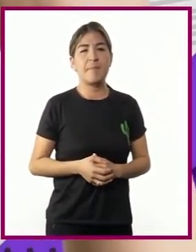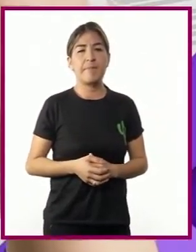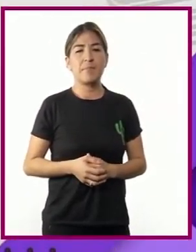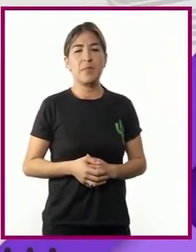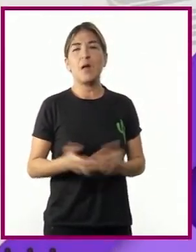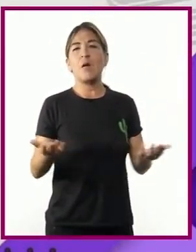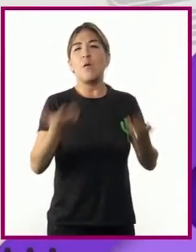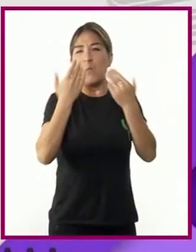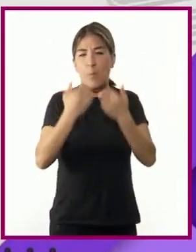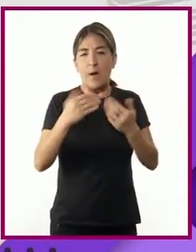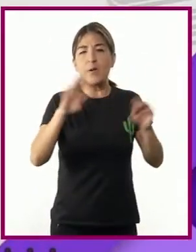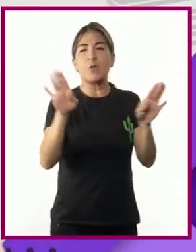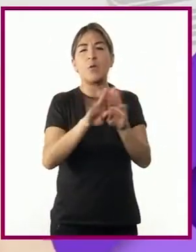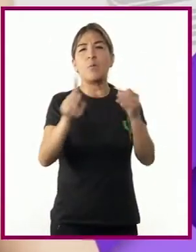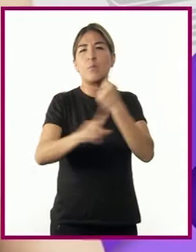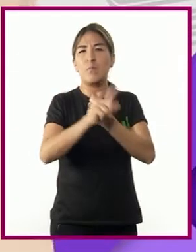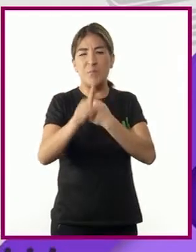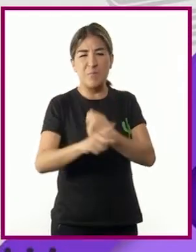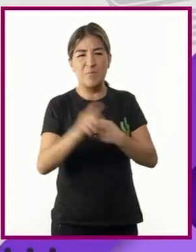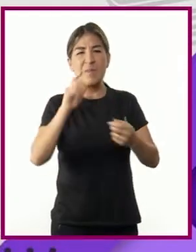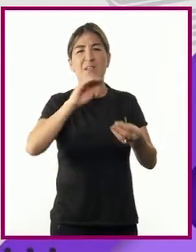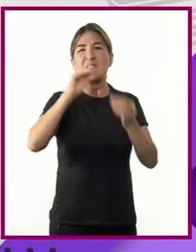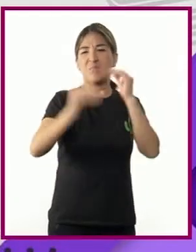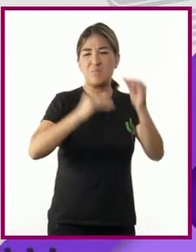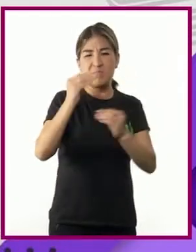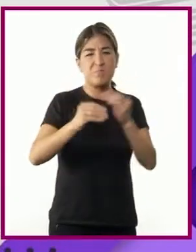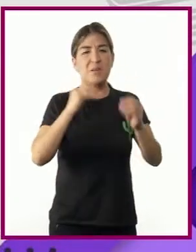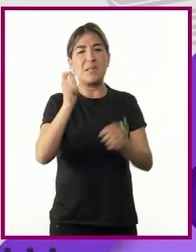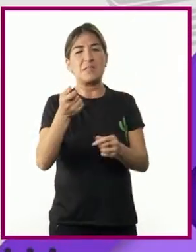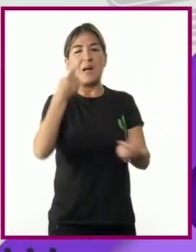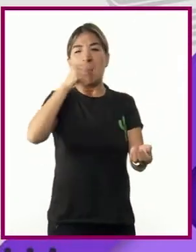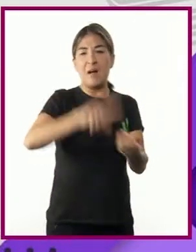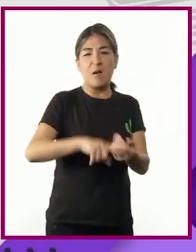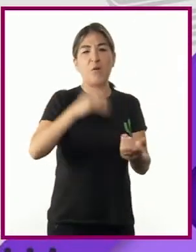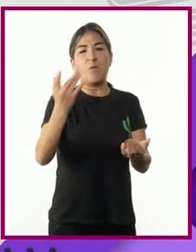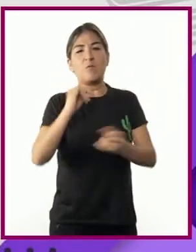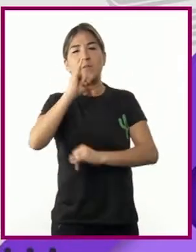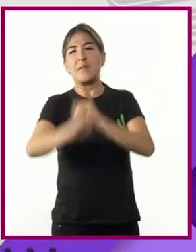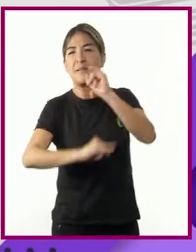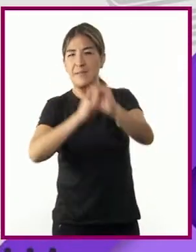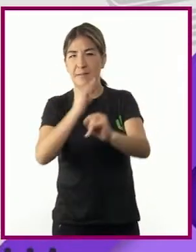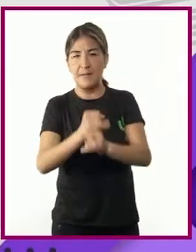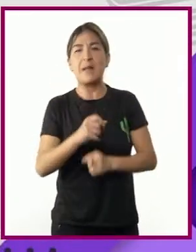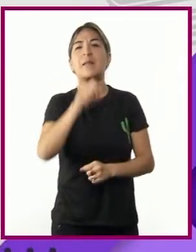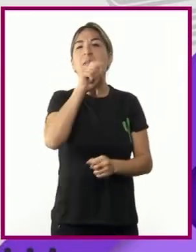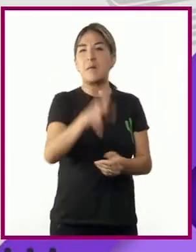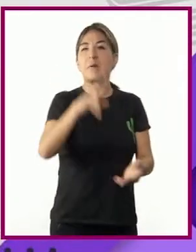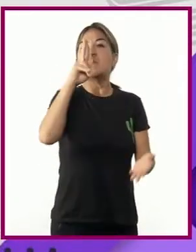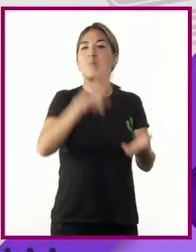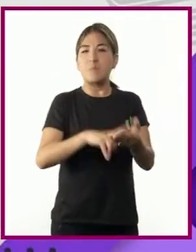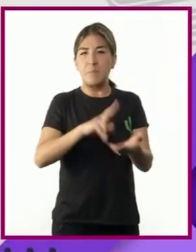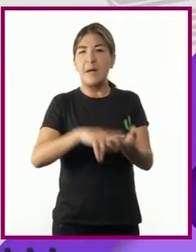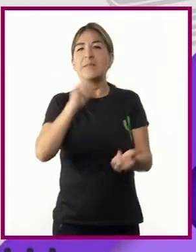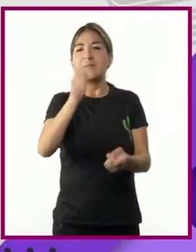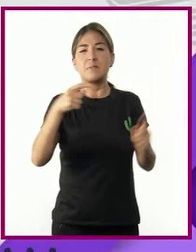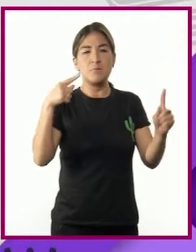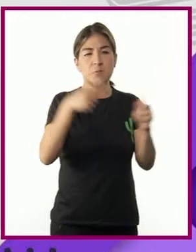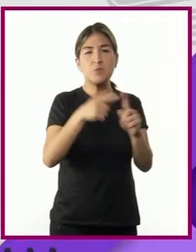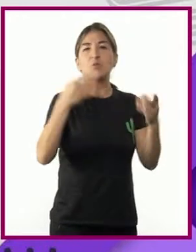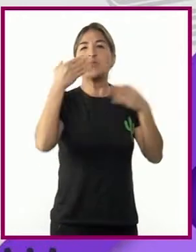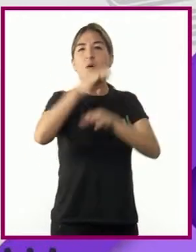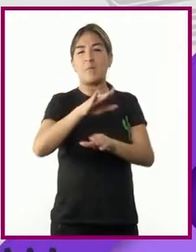conflictos armados, internos o internacionales. Es considerado también un valor que rige las